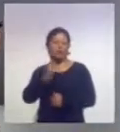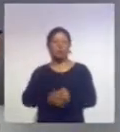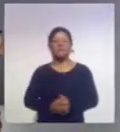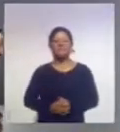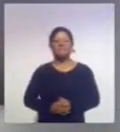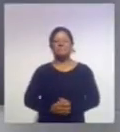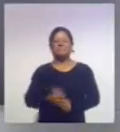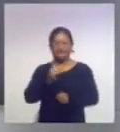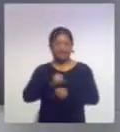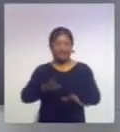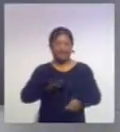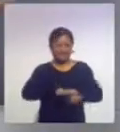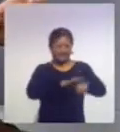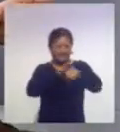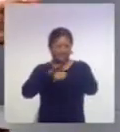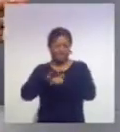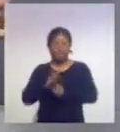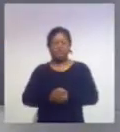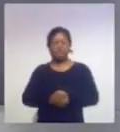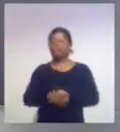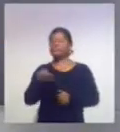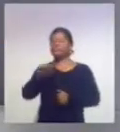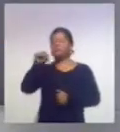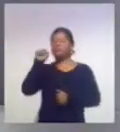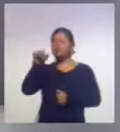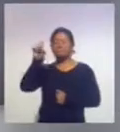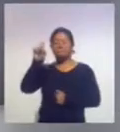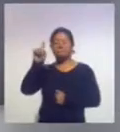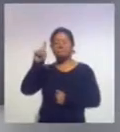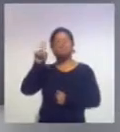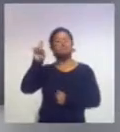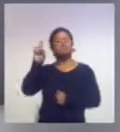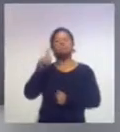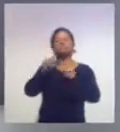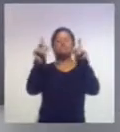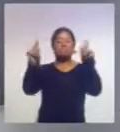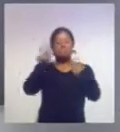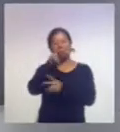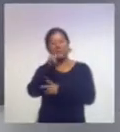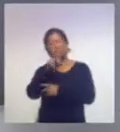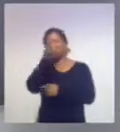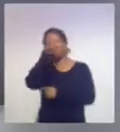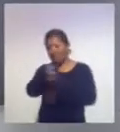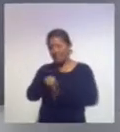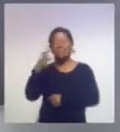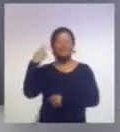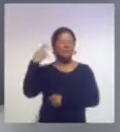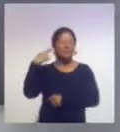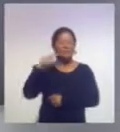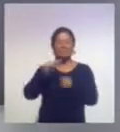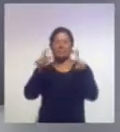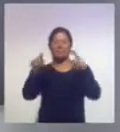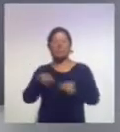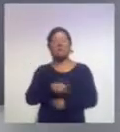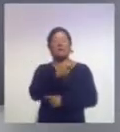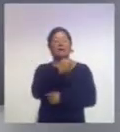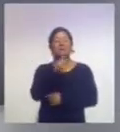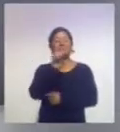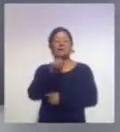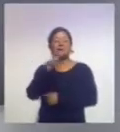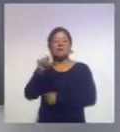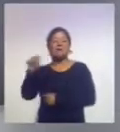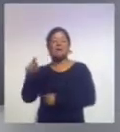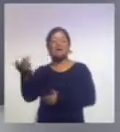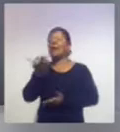Y en más información, durante el fin de semana, Tlaxcala Televisión y también Radio Tlaxcala, la XTT, compartieron con todo